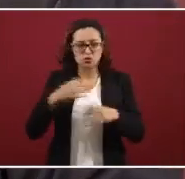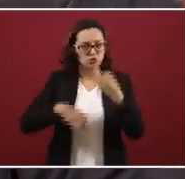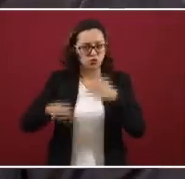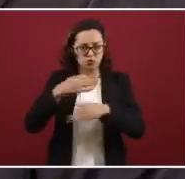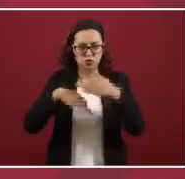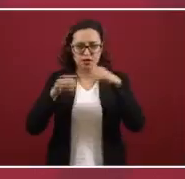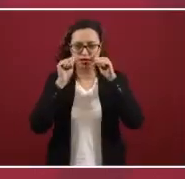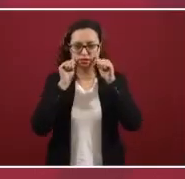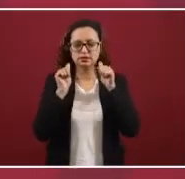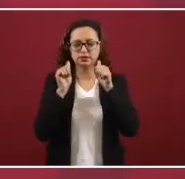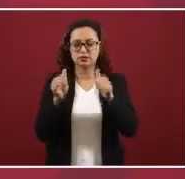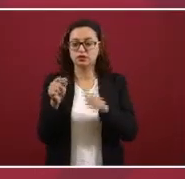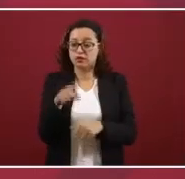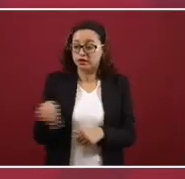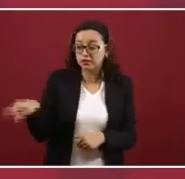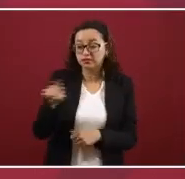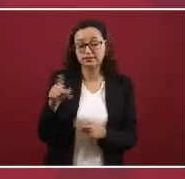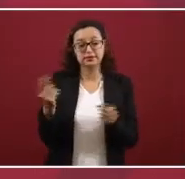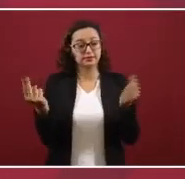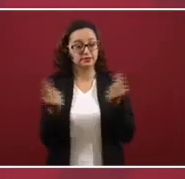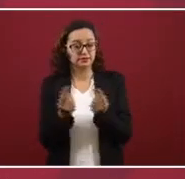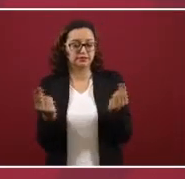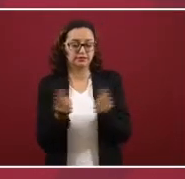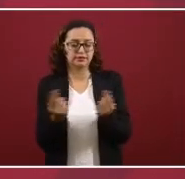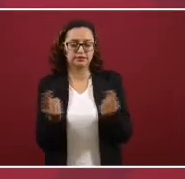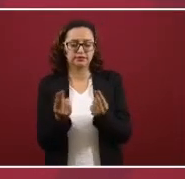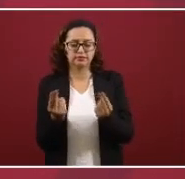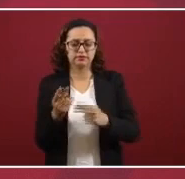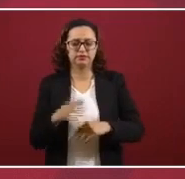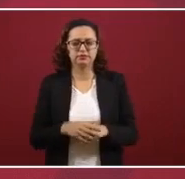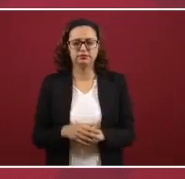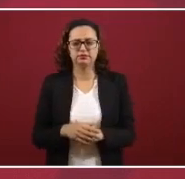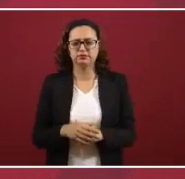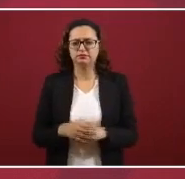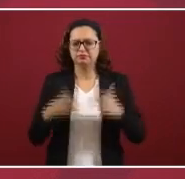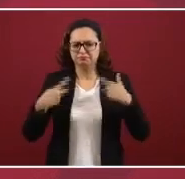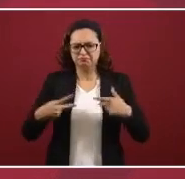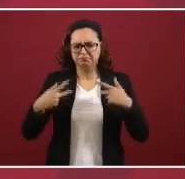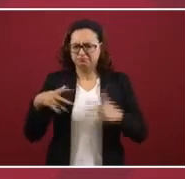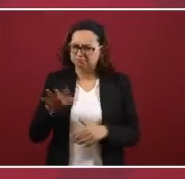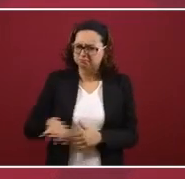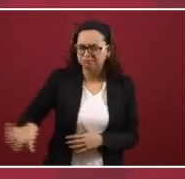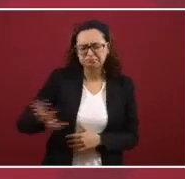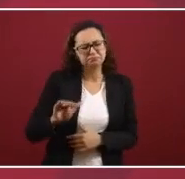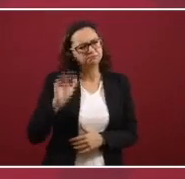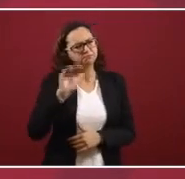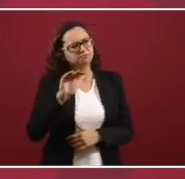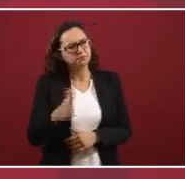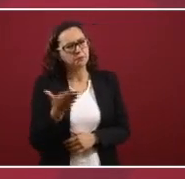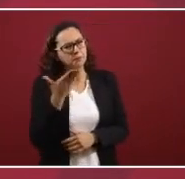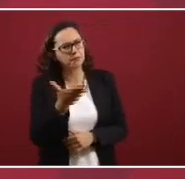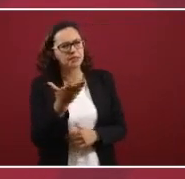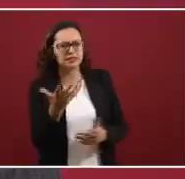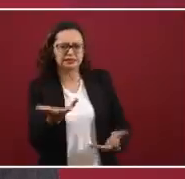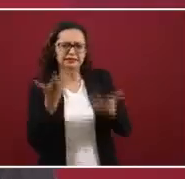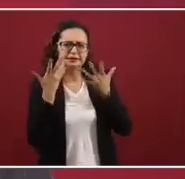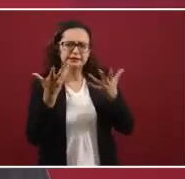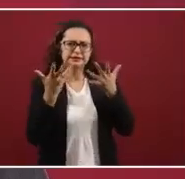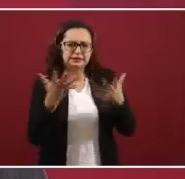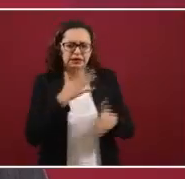las demandas del pueblo, a las peticiones de la gente, a los anhelos de